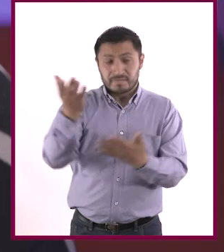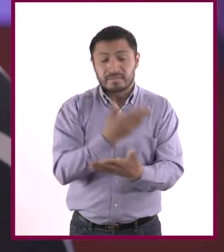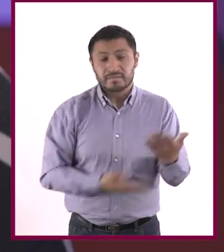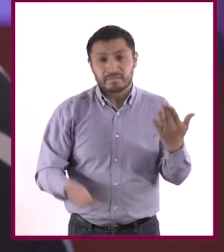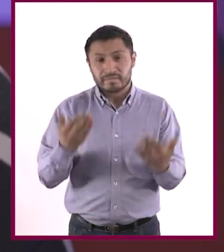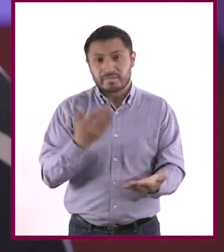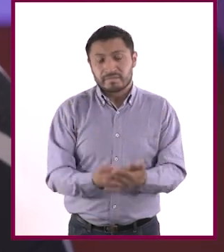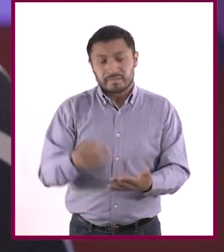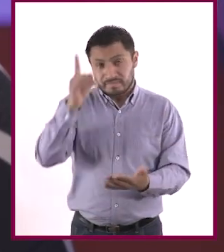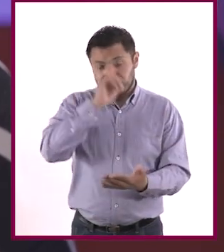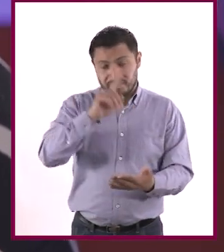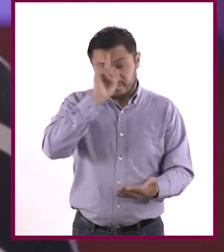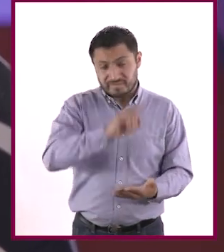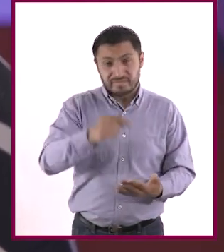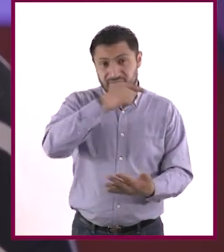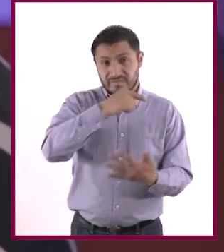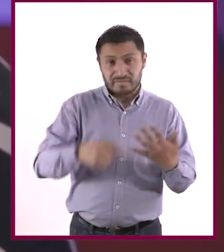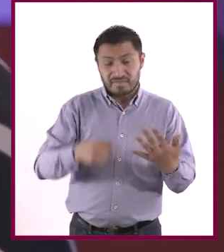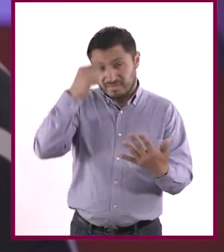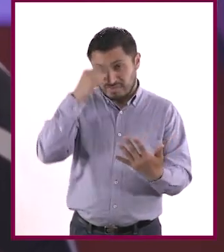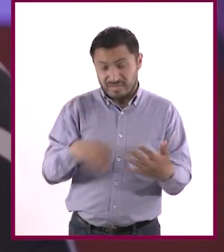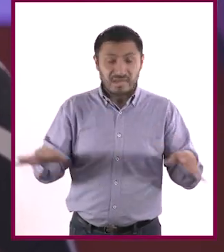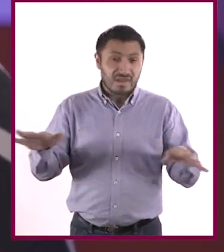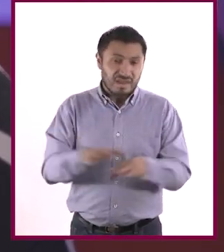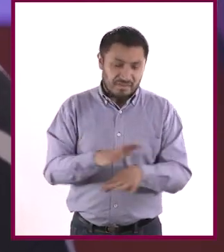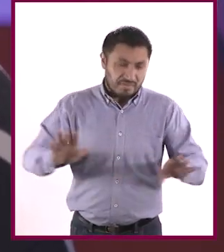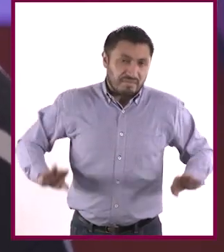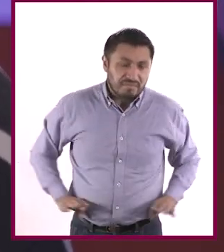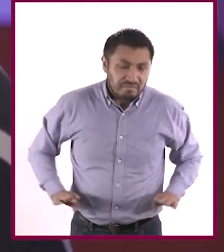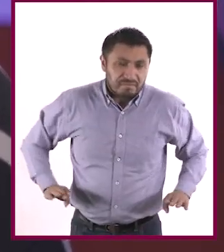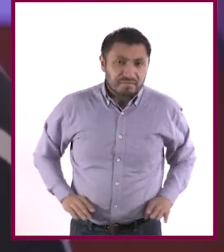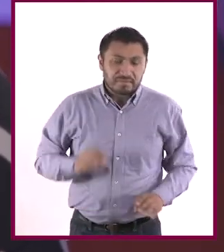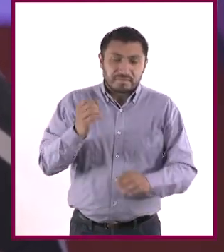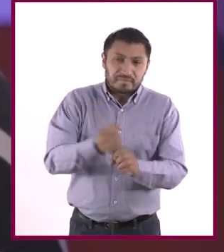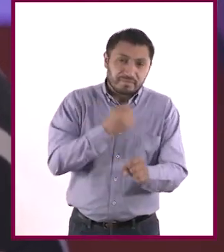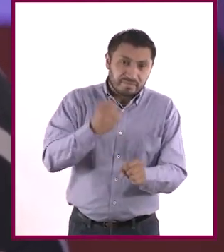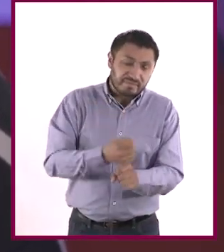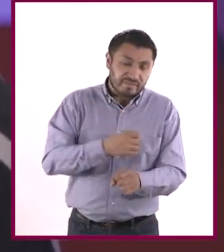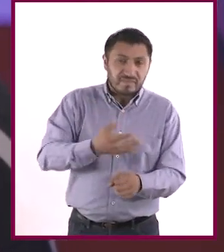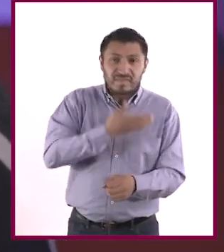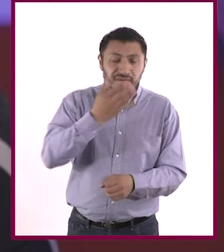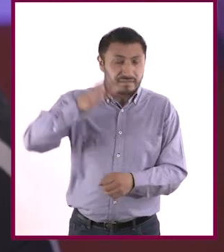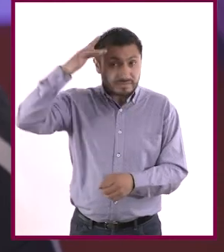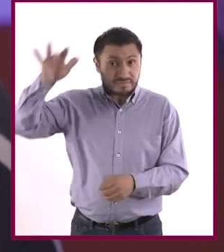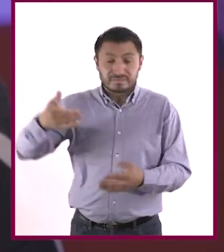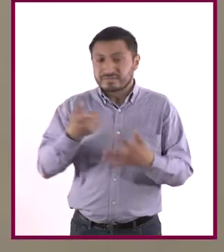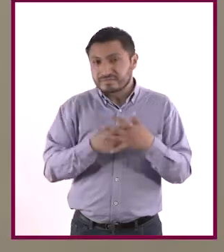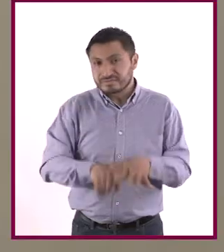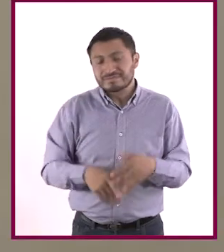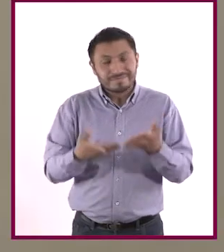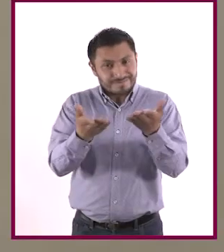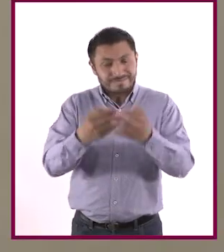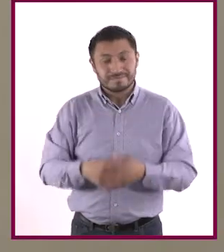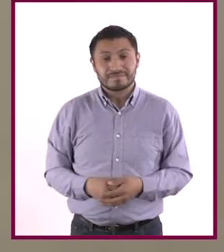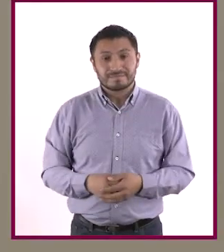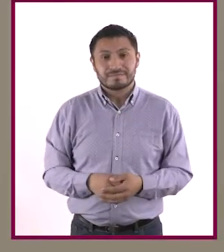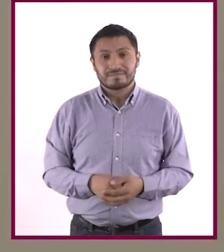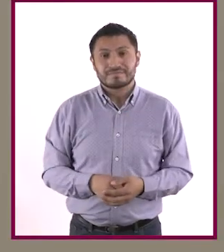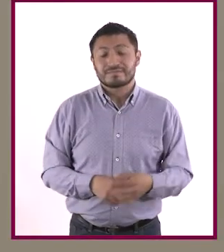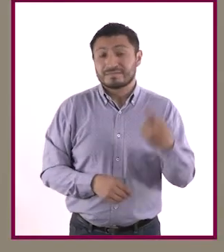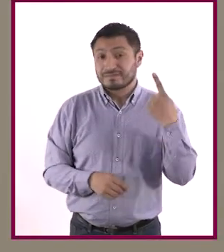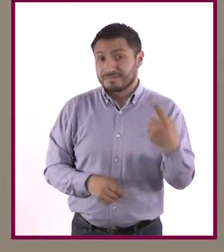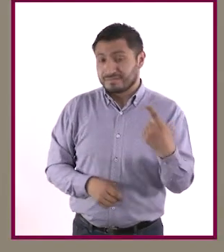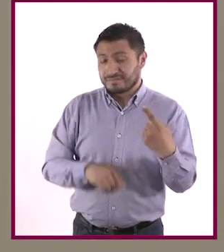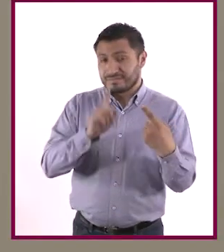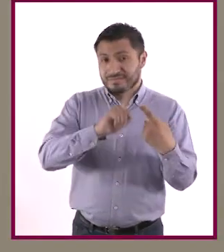las siguientes recomendaciones para cambiar nuestras actitudes y prácticas adultistas. ¿Empezamos, Donovan? Empezamos.